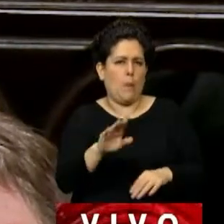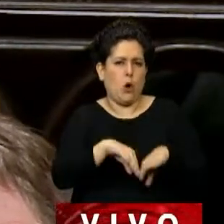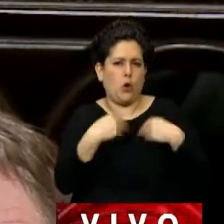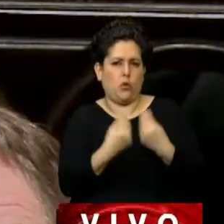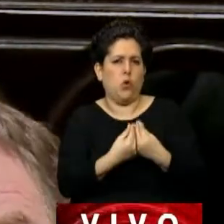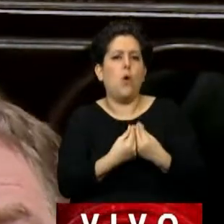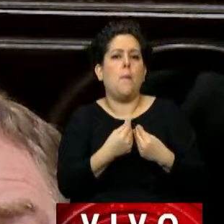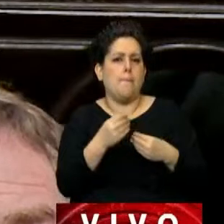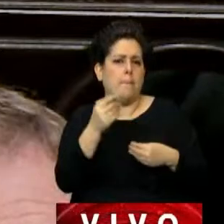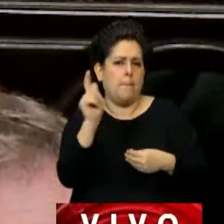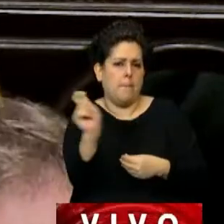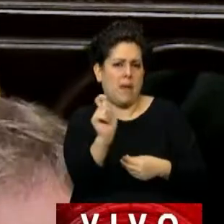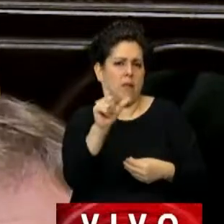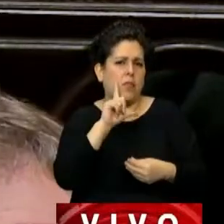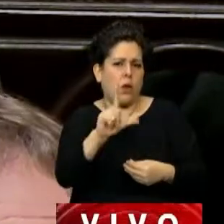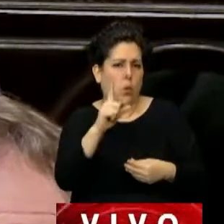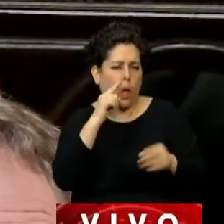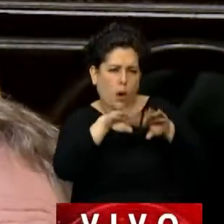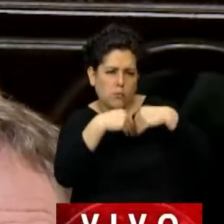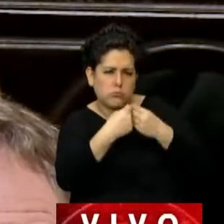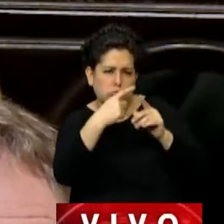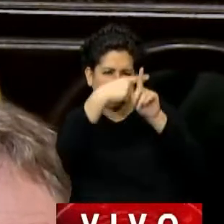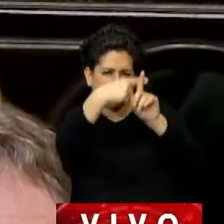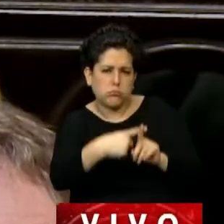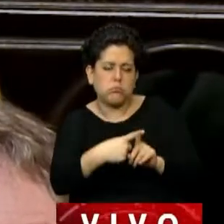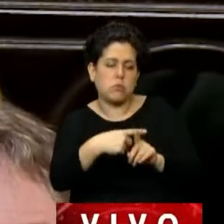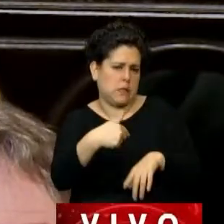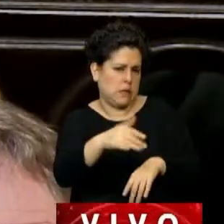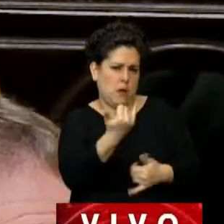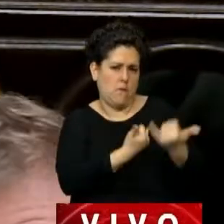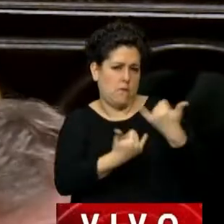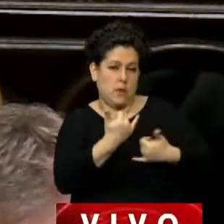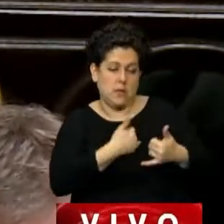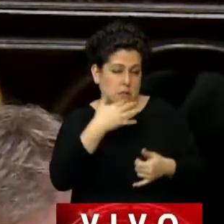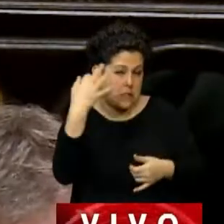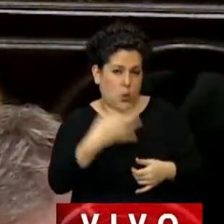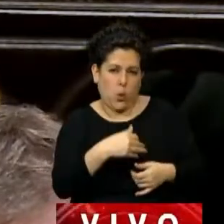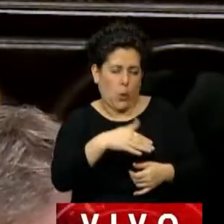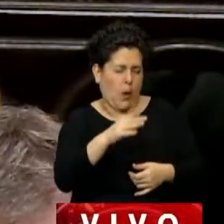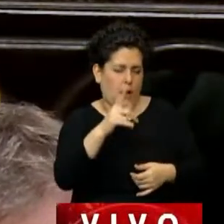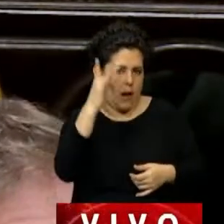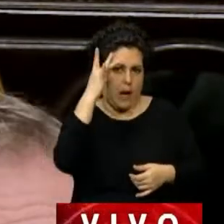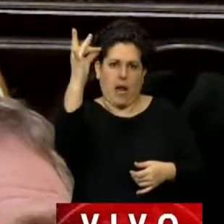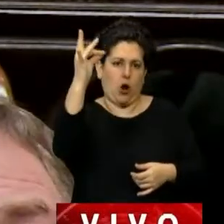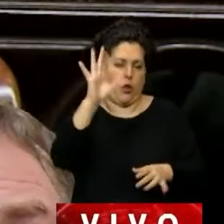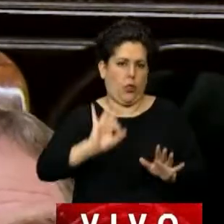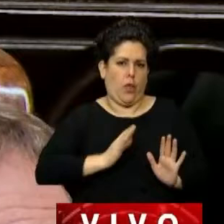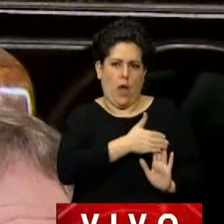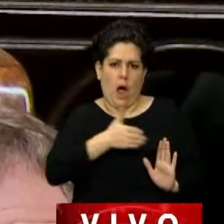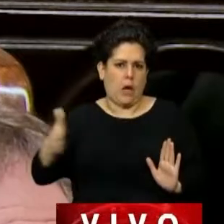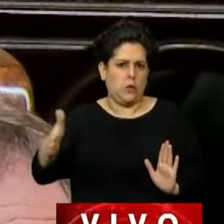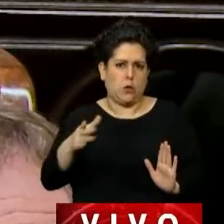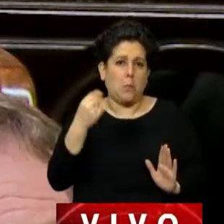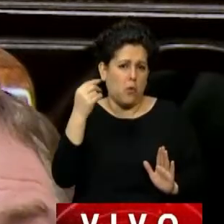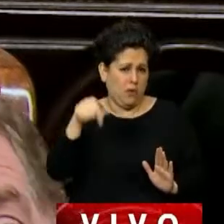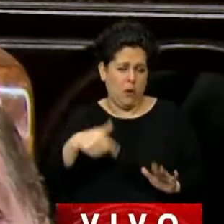inflación del mes de julio, que probablemente y lamentablemente sean de las más altas del año, producto del